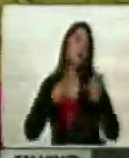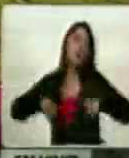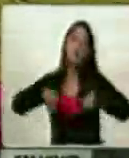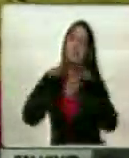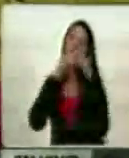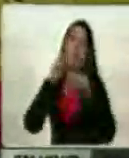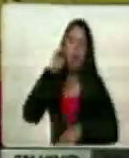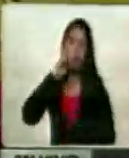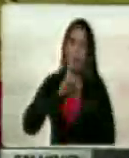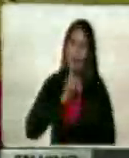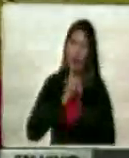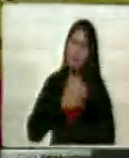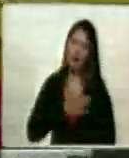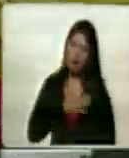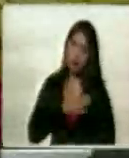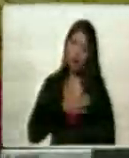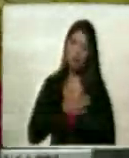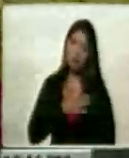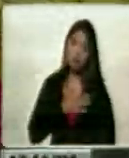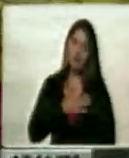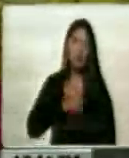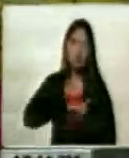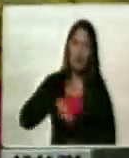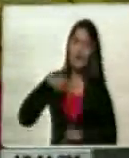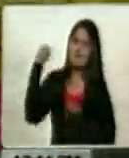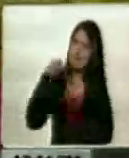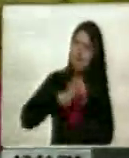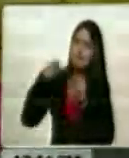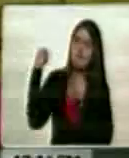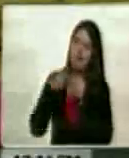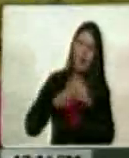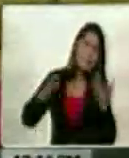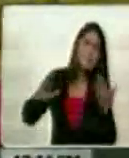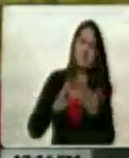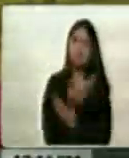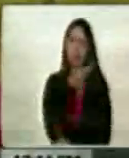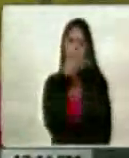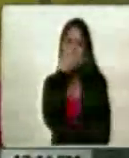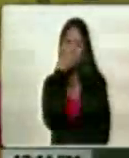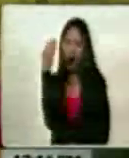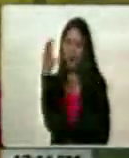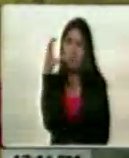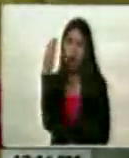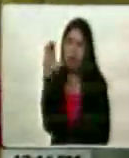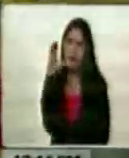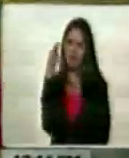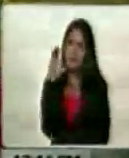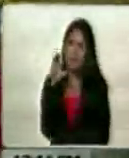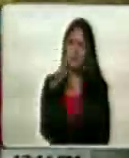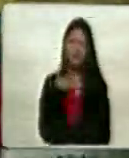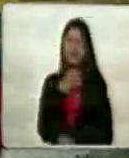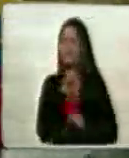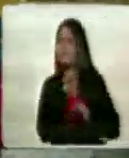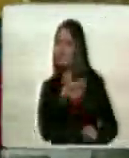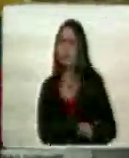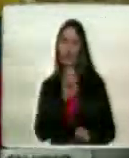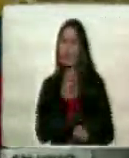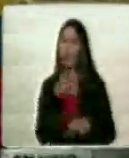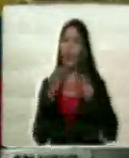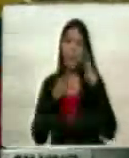bolivarianos. Por eso combatimos con tanta fuerza el paramilitarismo como negación de la